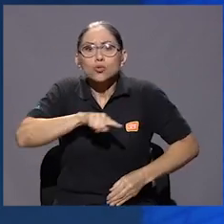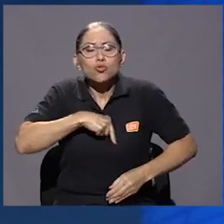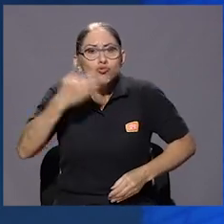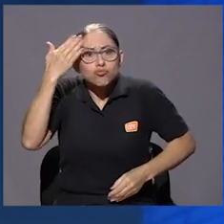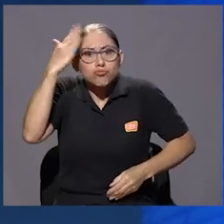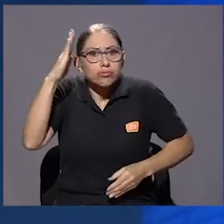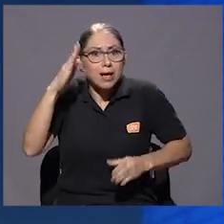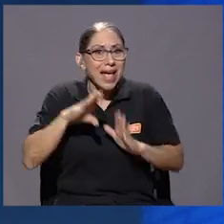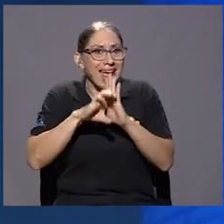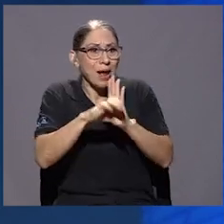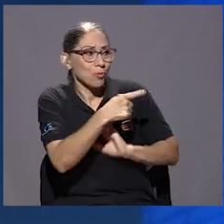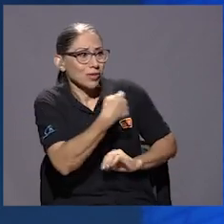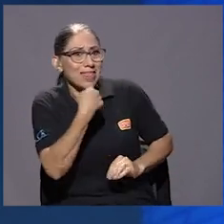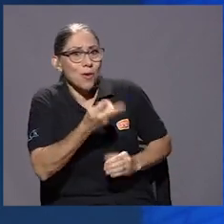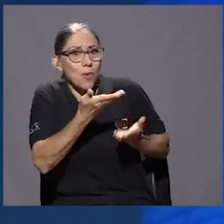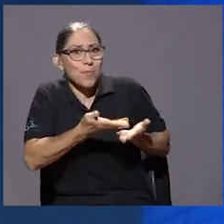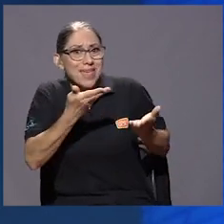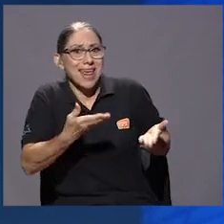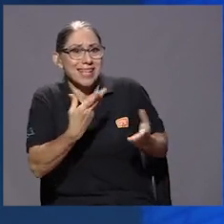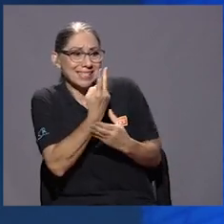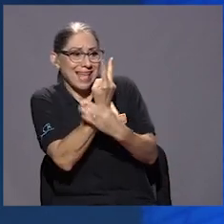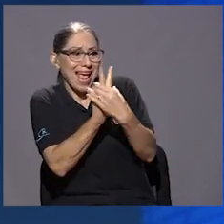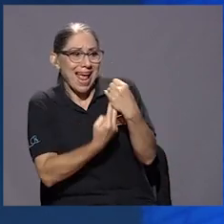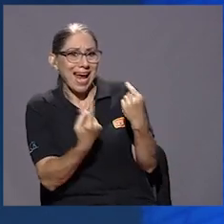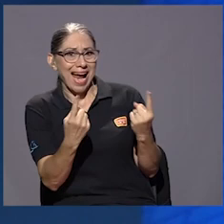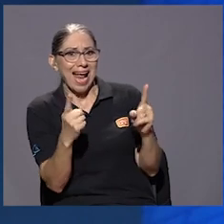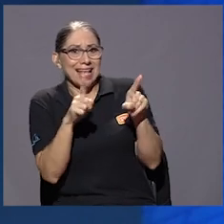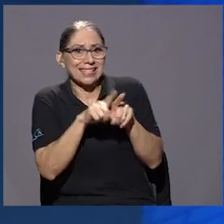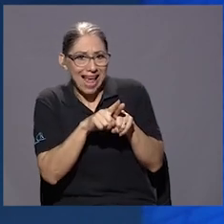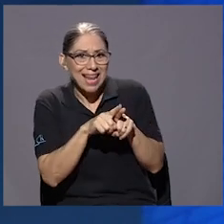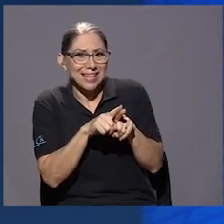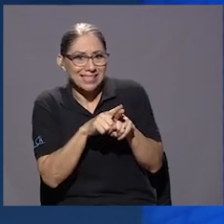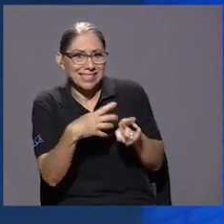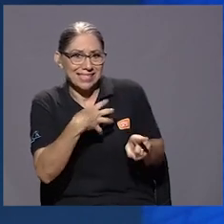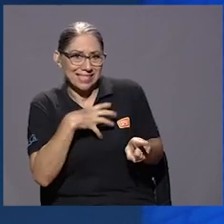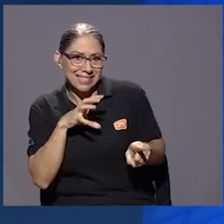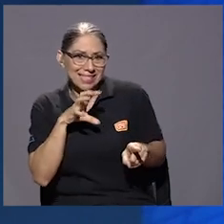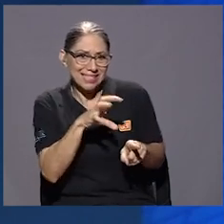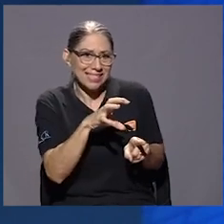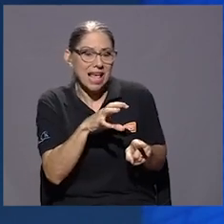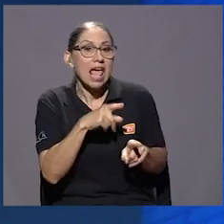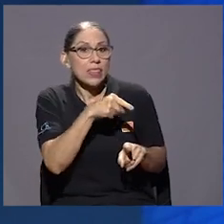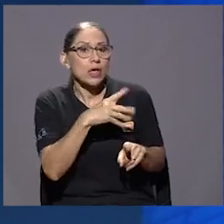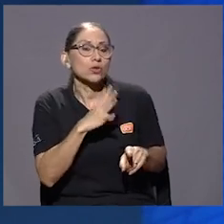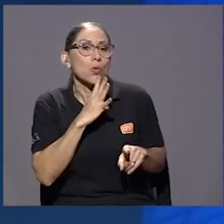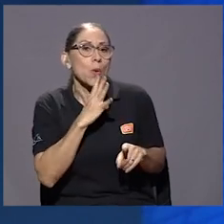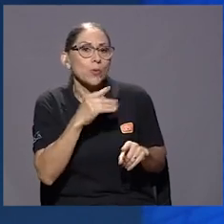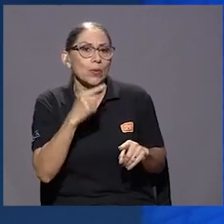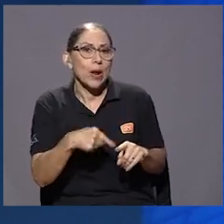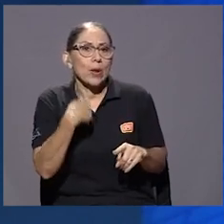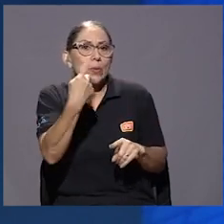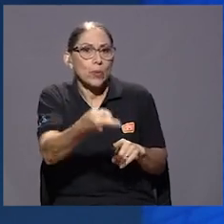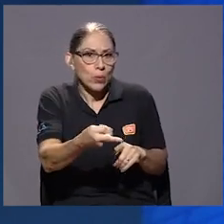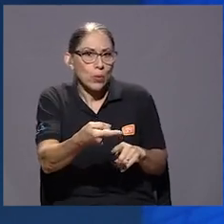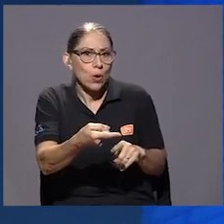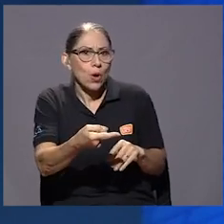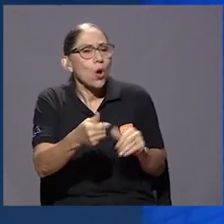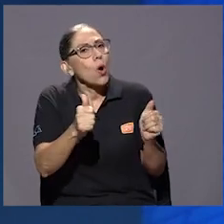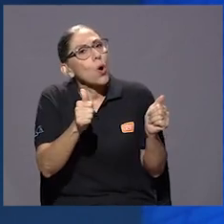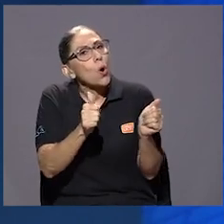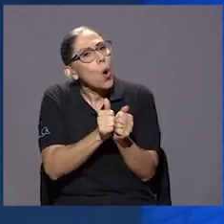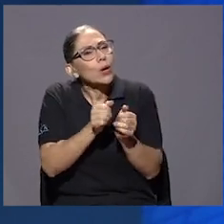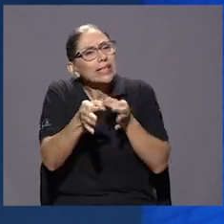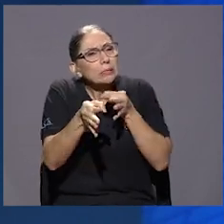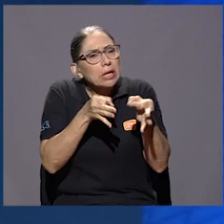usted, digamos, de los bienes gananciales, y que es algo que también podemos retomar en el segundo bloque, conjuntamente con cuáles son los